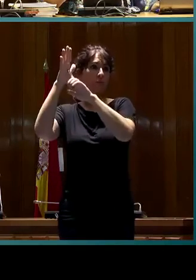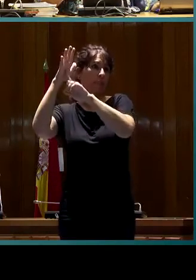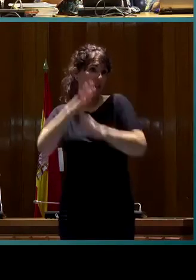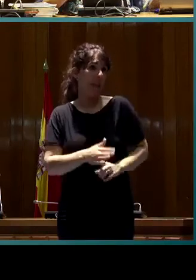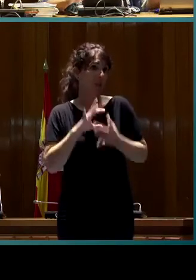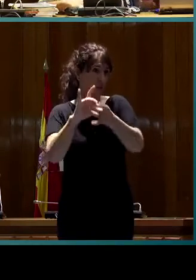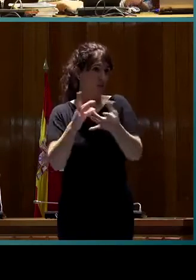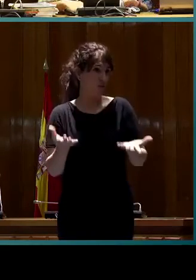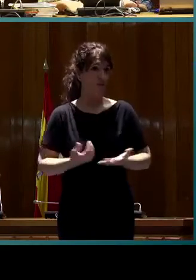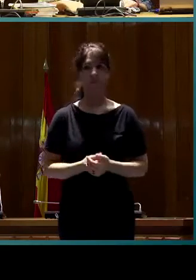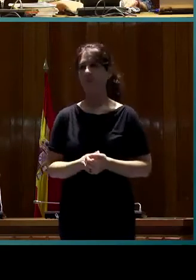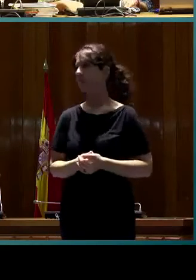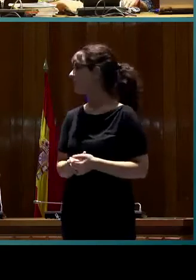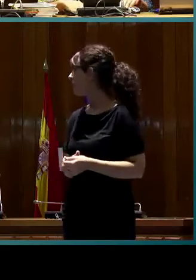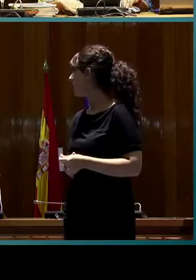¿no?